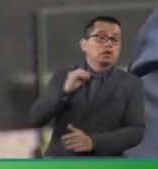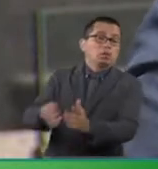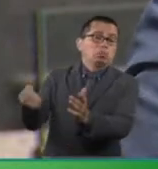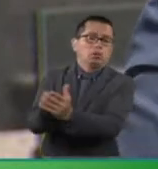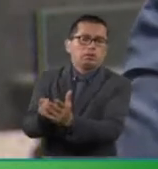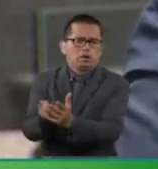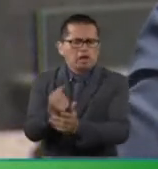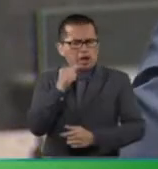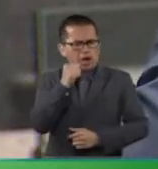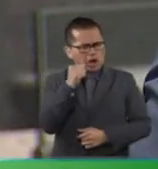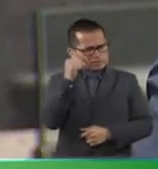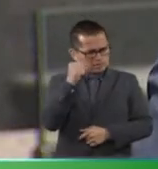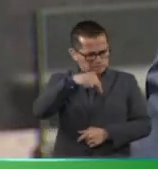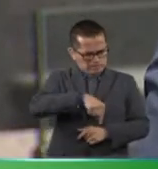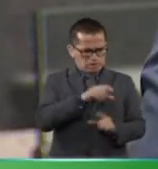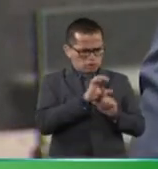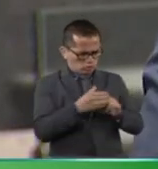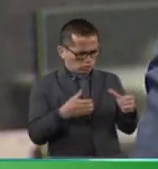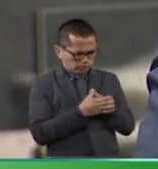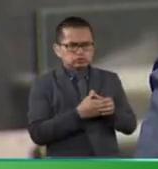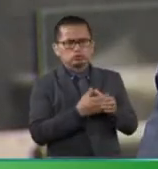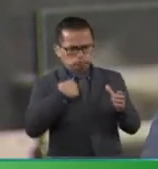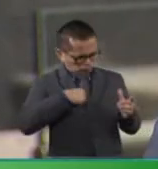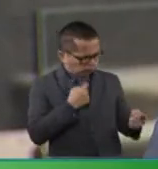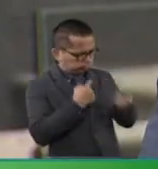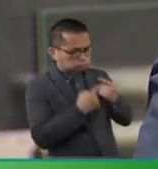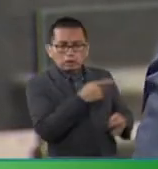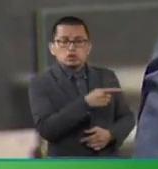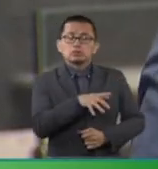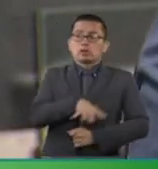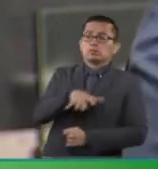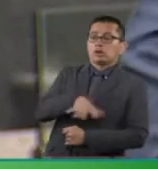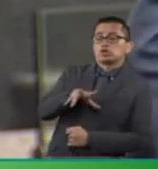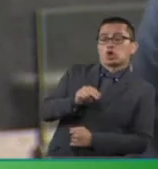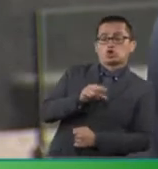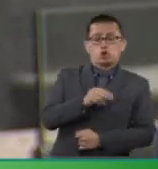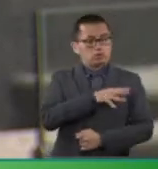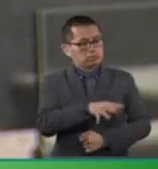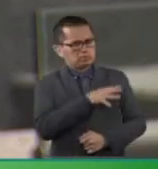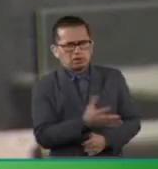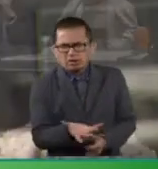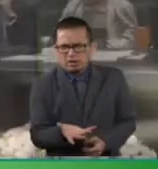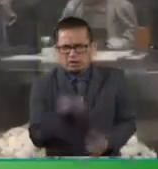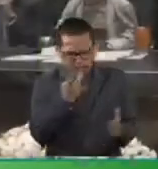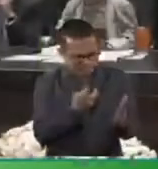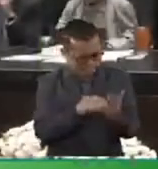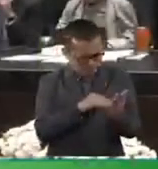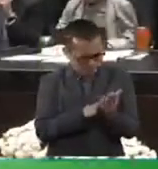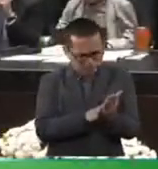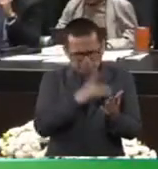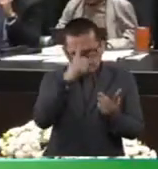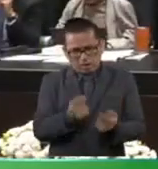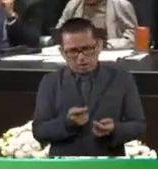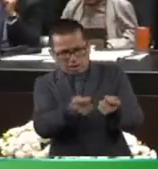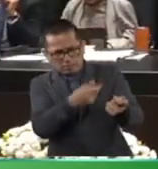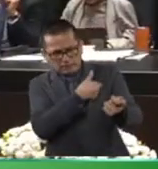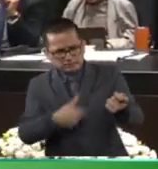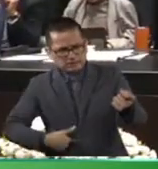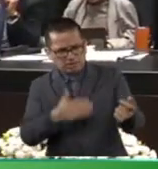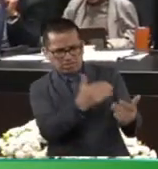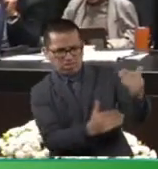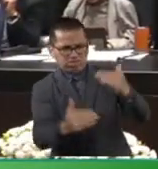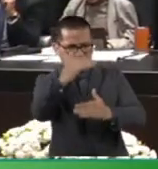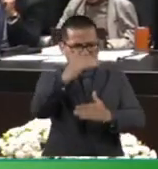Justicia la reforma que le da más facultades a la presidencia por encima del Consejo general del Instituto